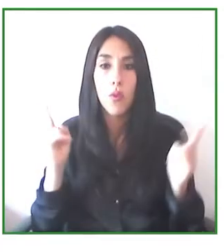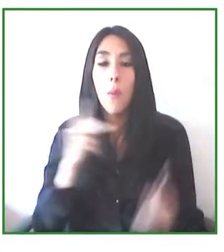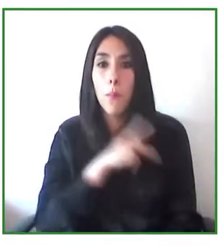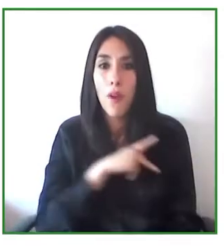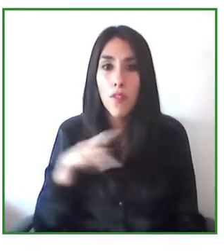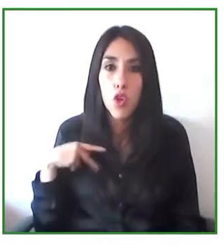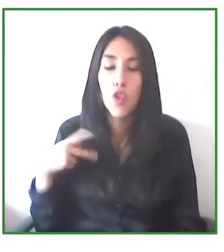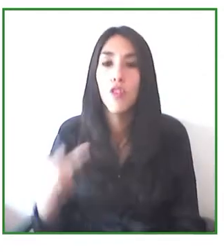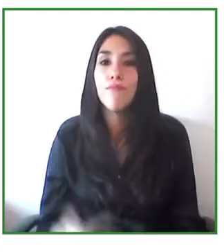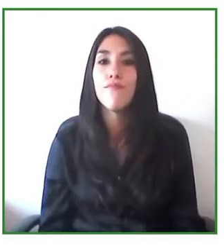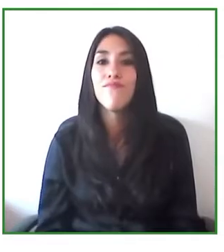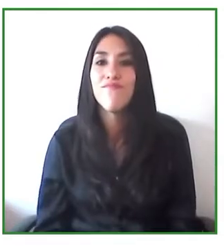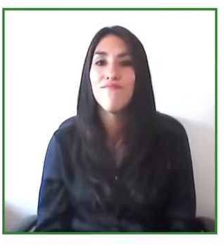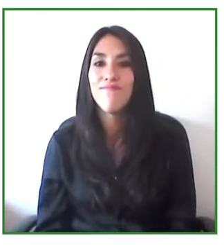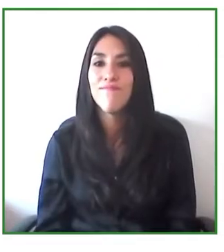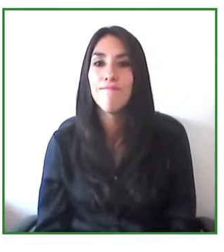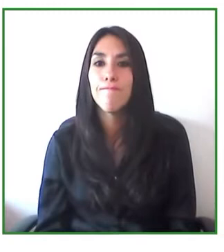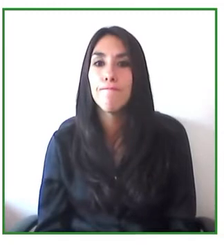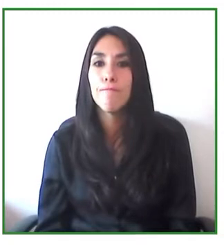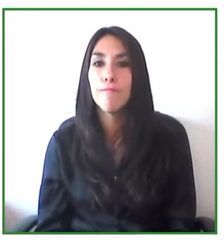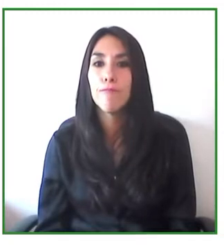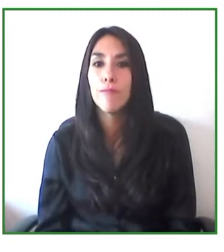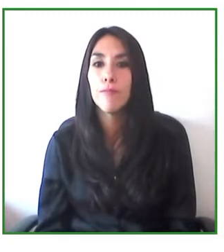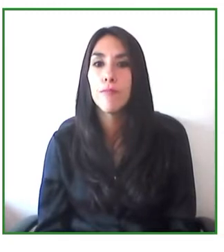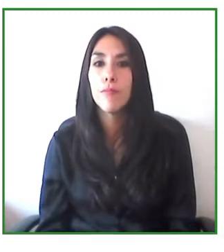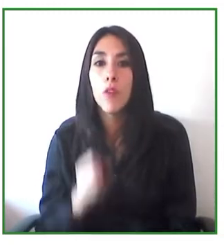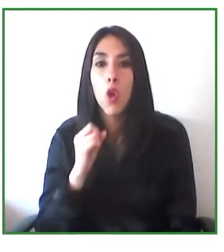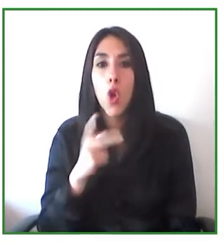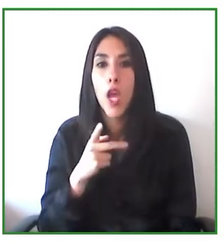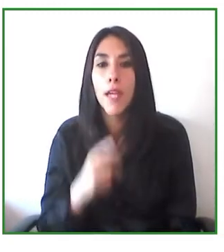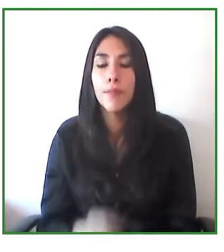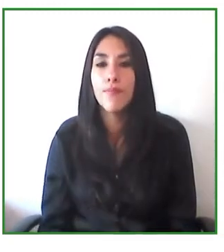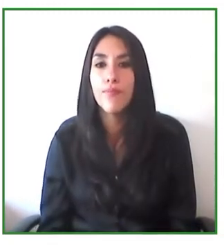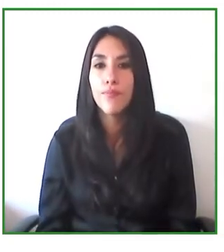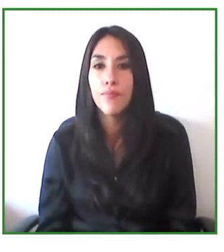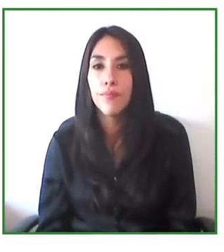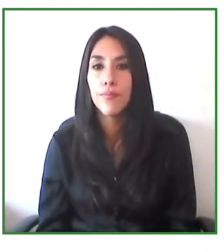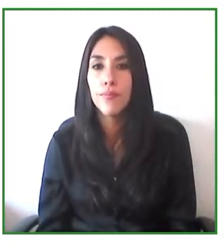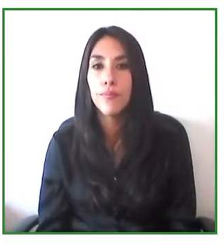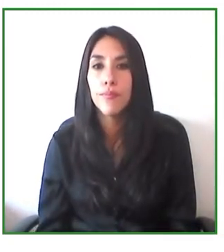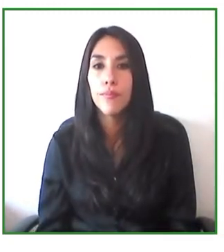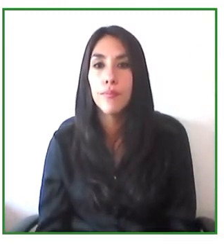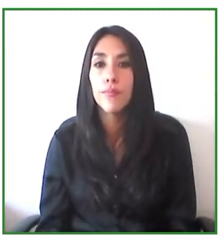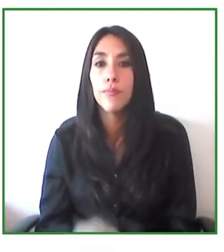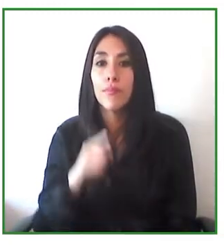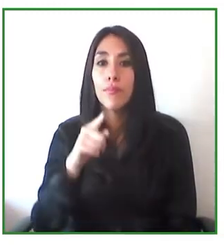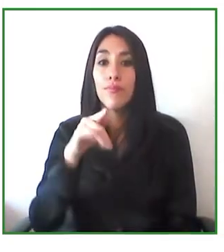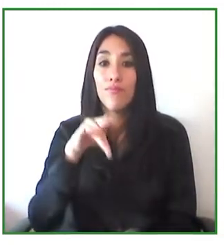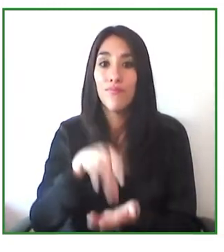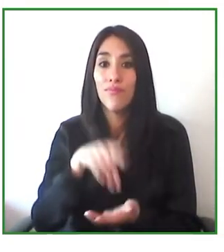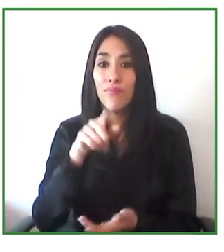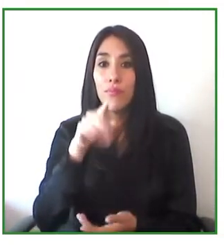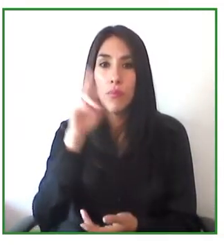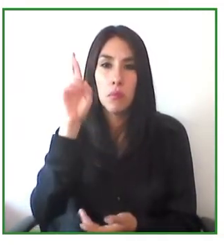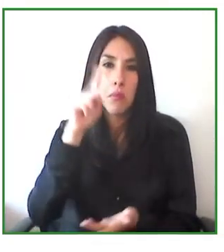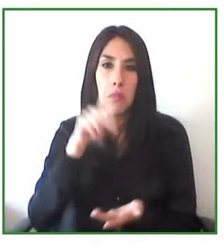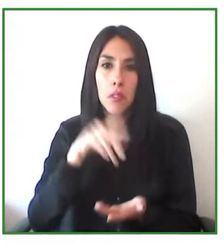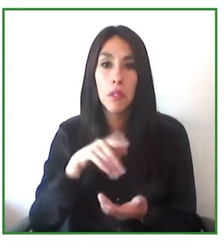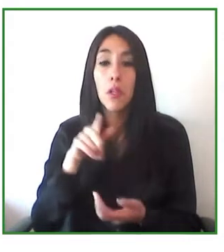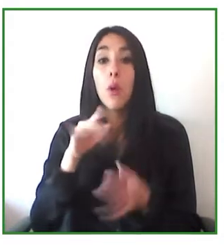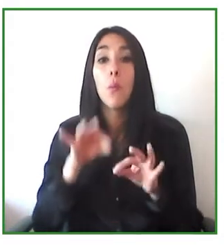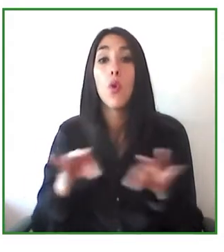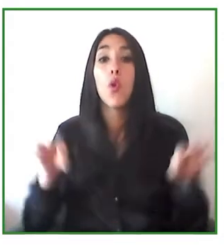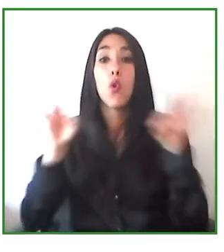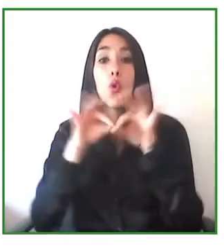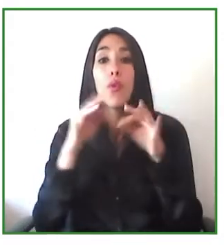Ok, sí. Mira, Centro de Relevo es muy importante para la comunidad sorda, dado que puede